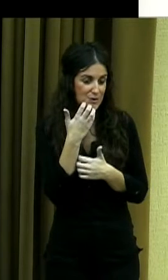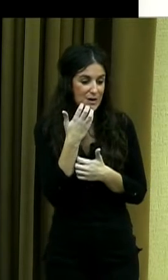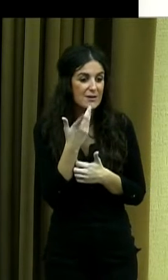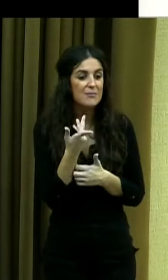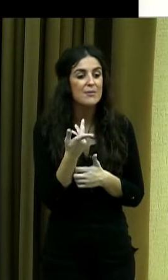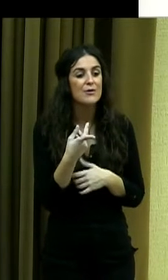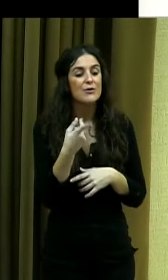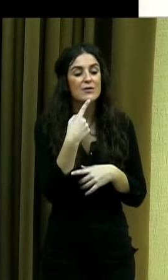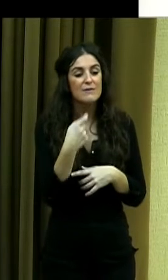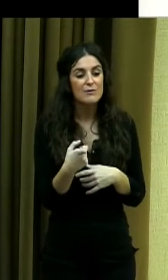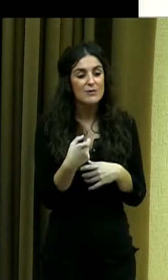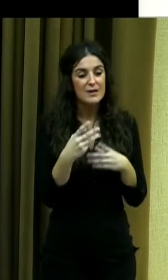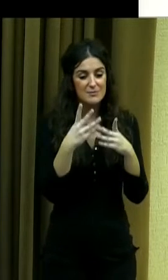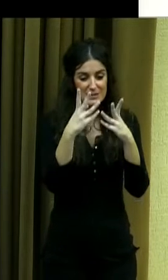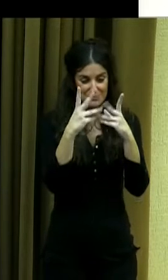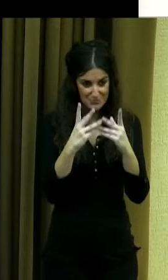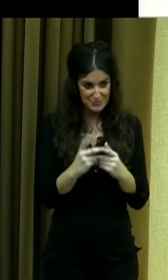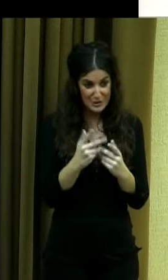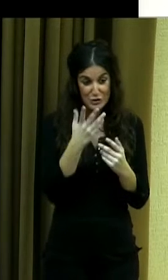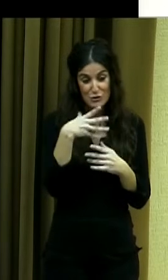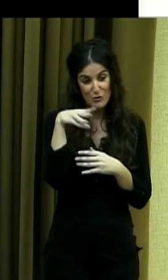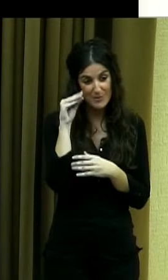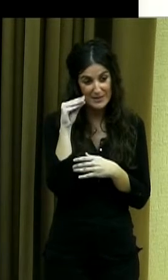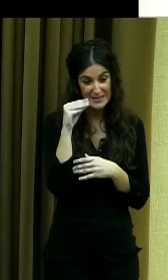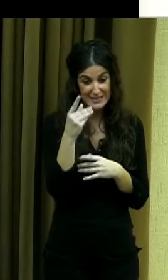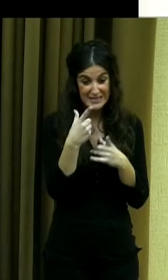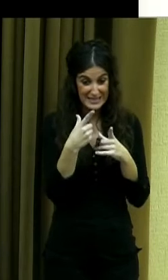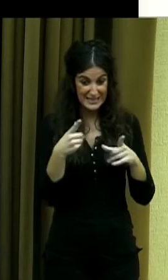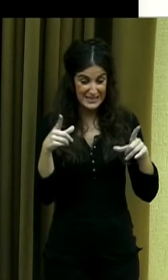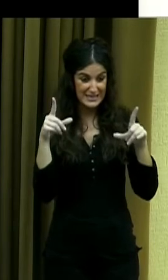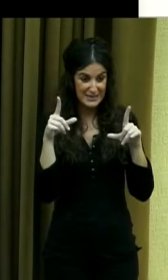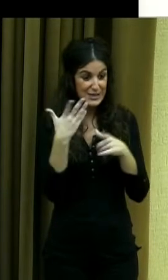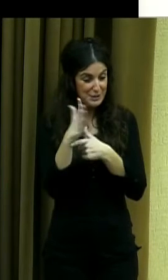comprender el sistema métrico y para comprender las representaciones icónicas.